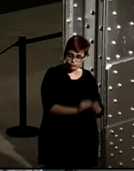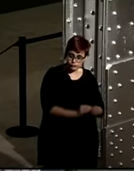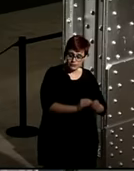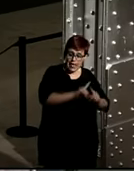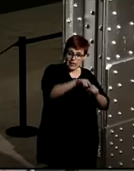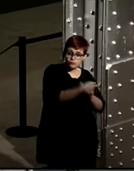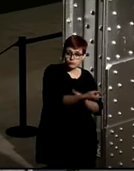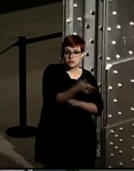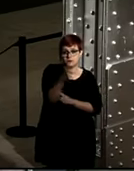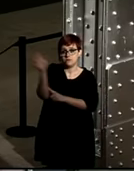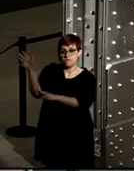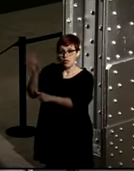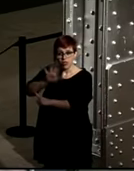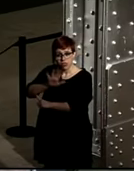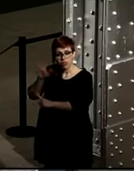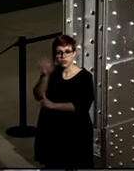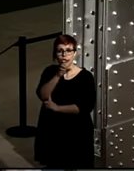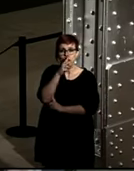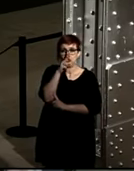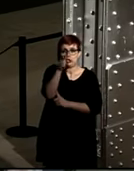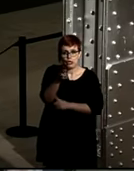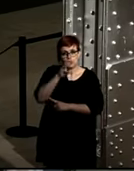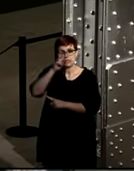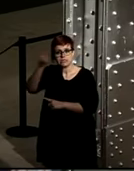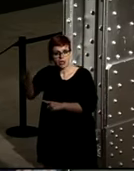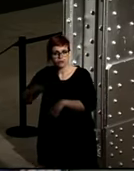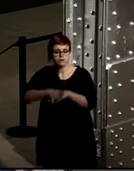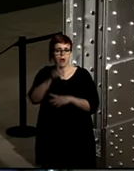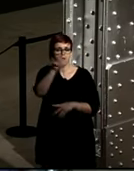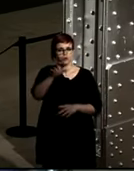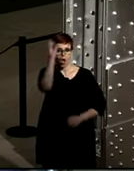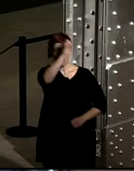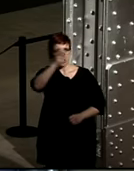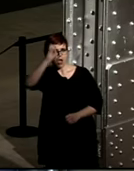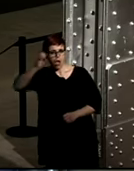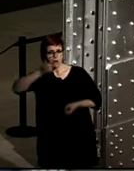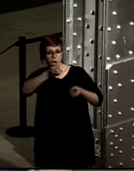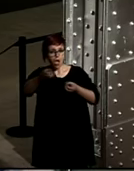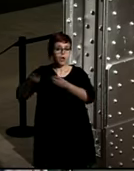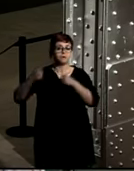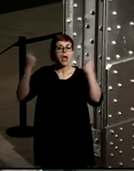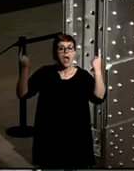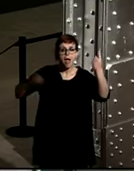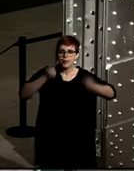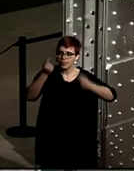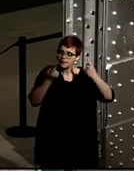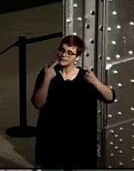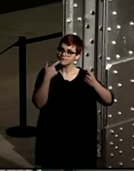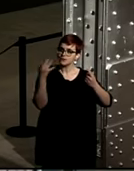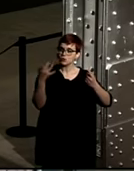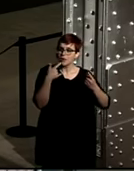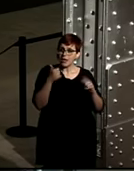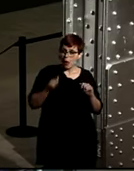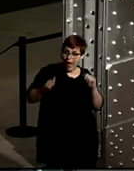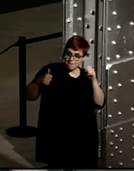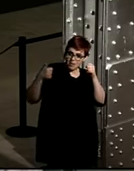dicho, pasan 2-3 años de tu vida en la que hay mucha gente que opina de todo, ¿no? Entonces, tener la frialdad para saber qué es lo que tú querías contar